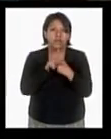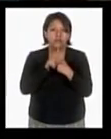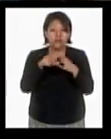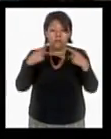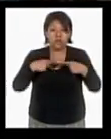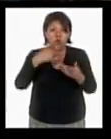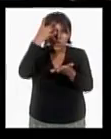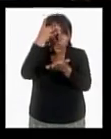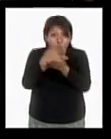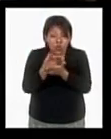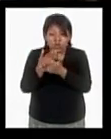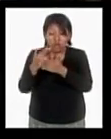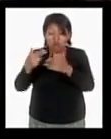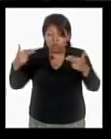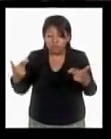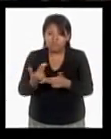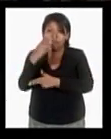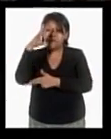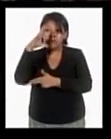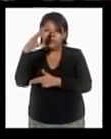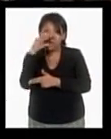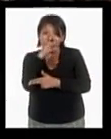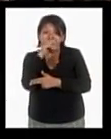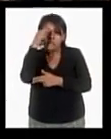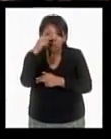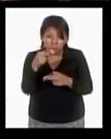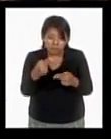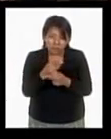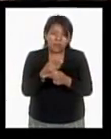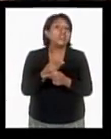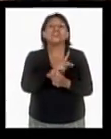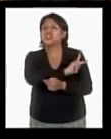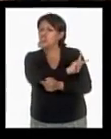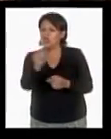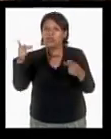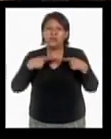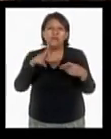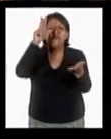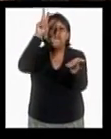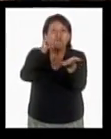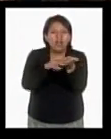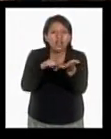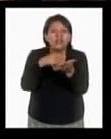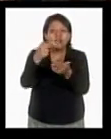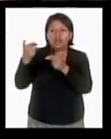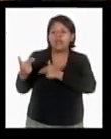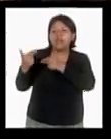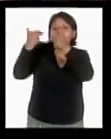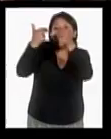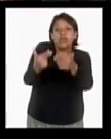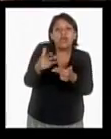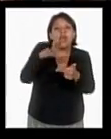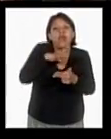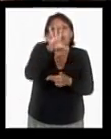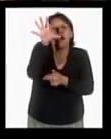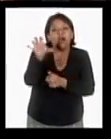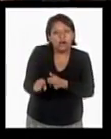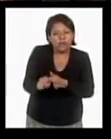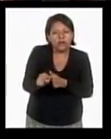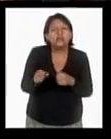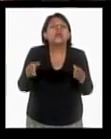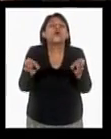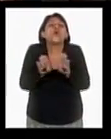los afrodescendientes, sino que todos los mexicanos valoremos y sepamos de esta herencia africana. Esto a